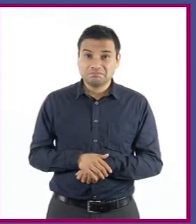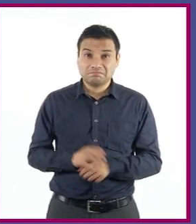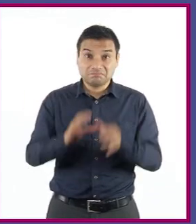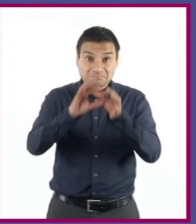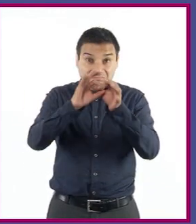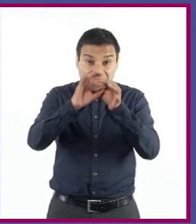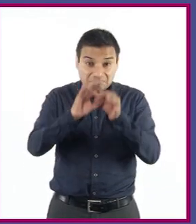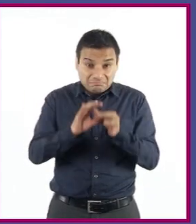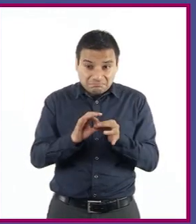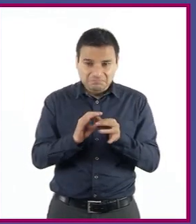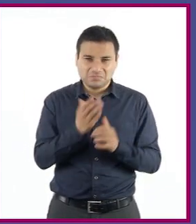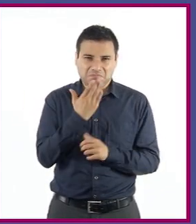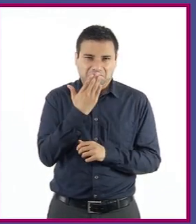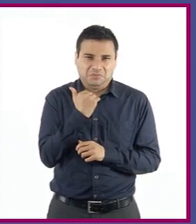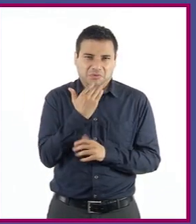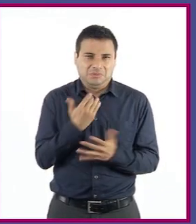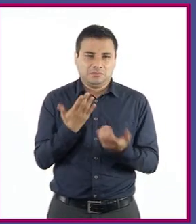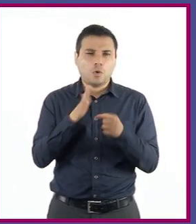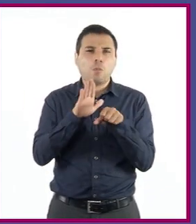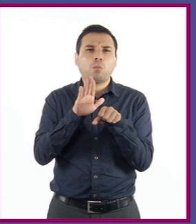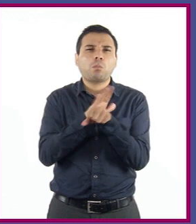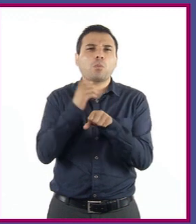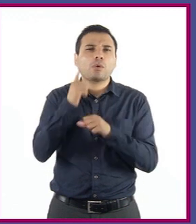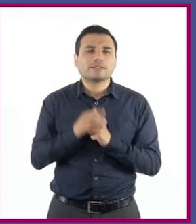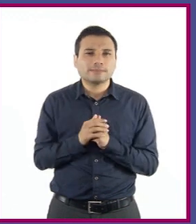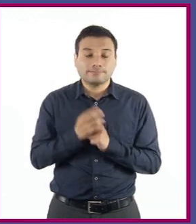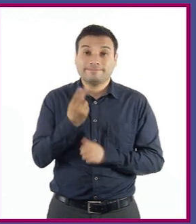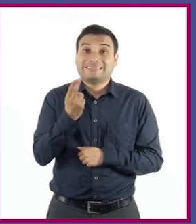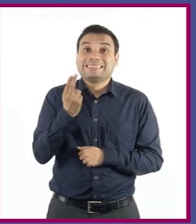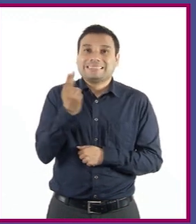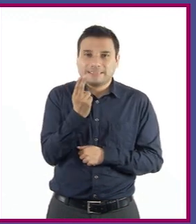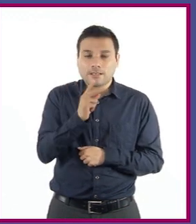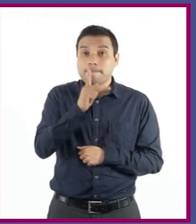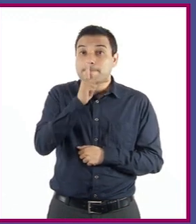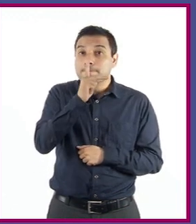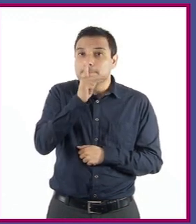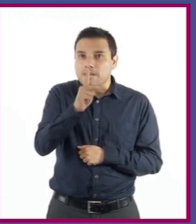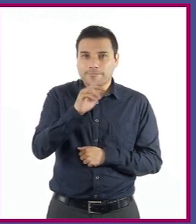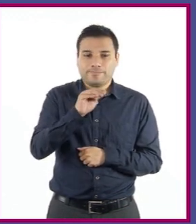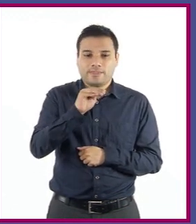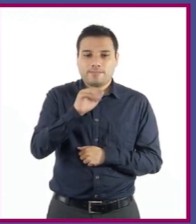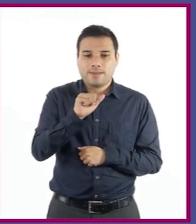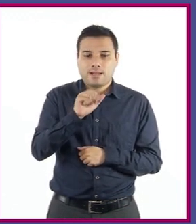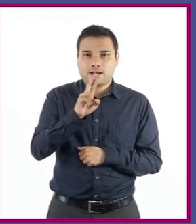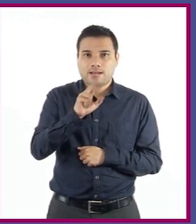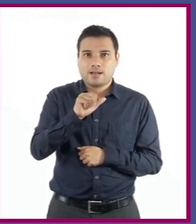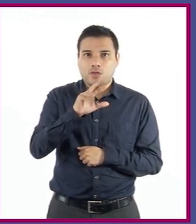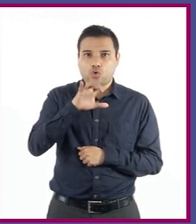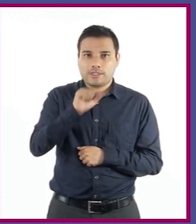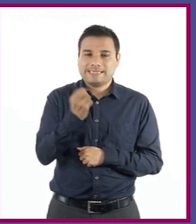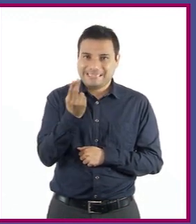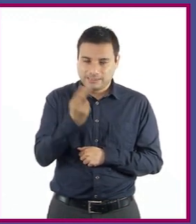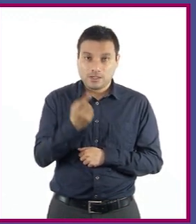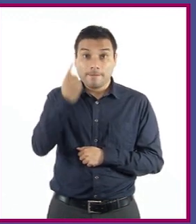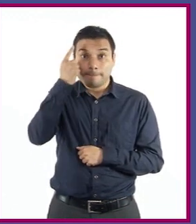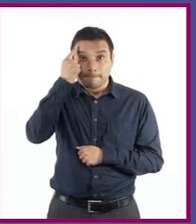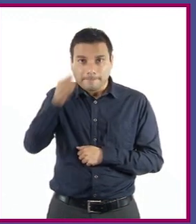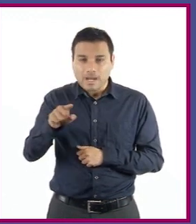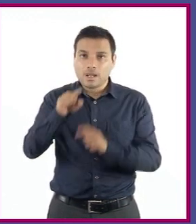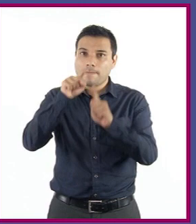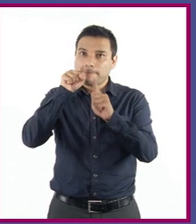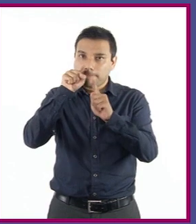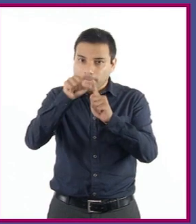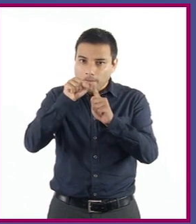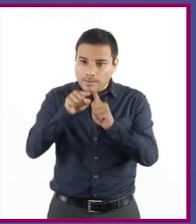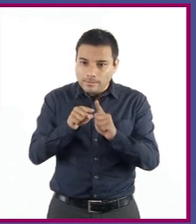ni sentido, porque precisamente necesita de los marcadores discursivos para tener una intención